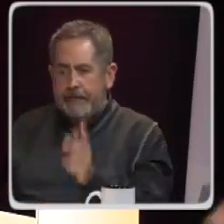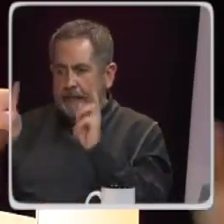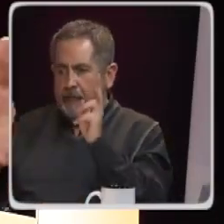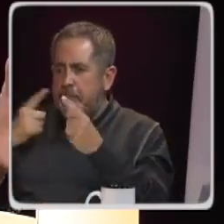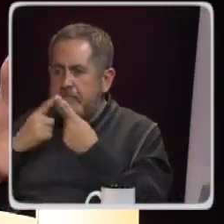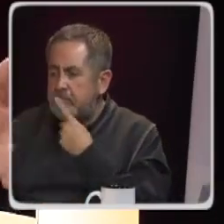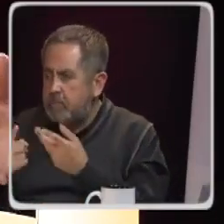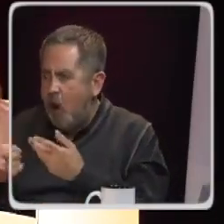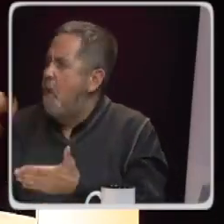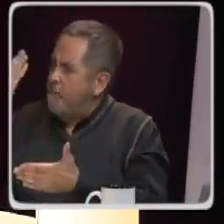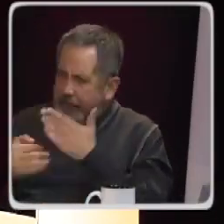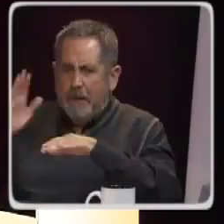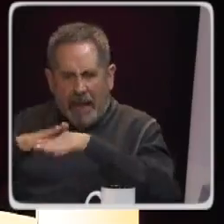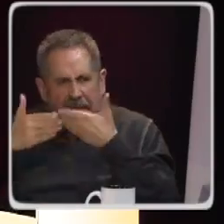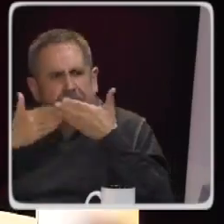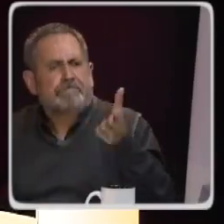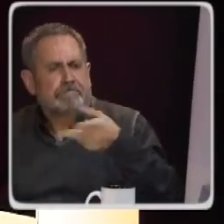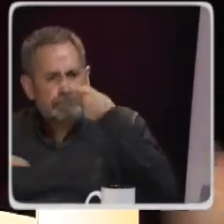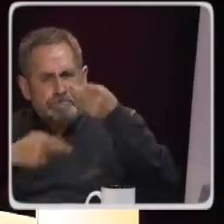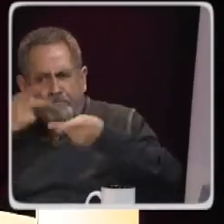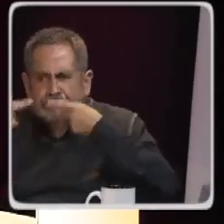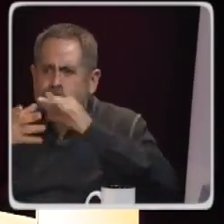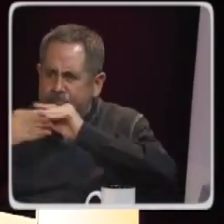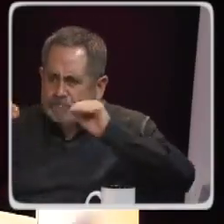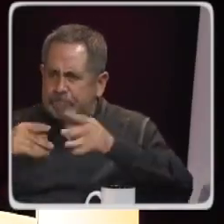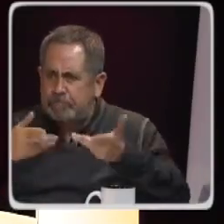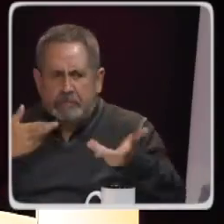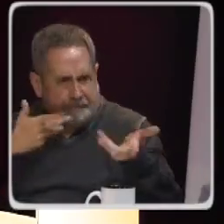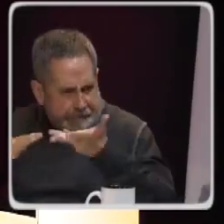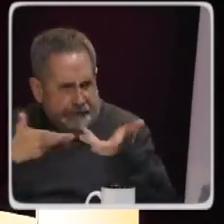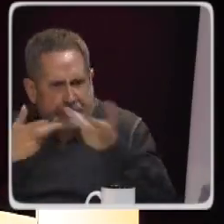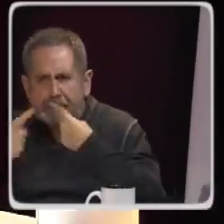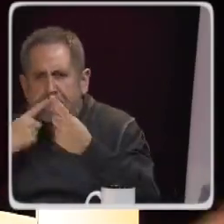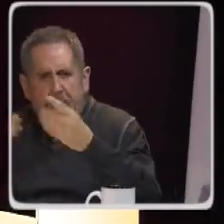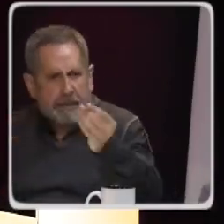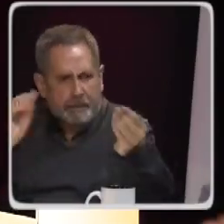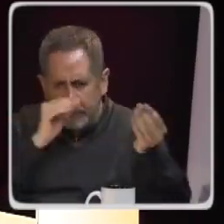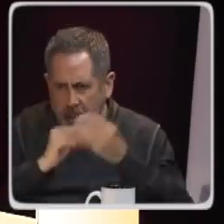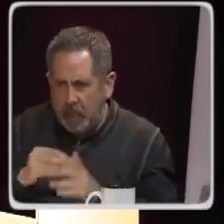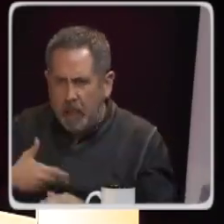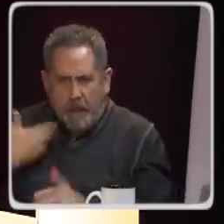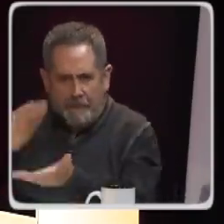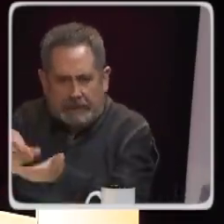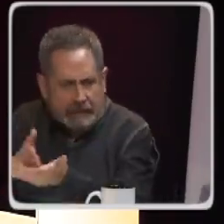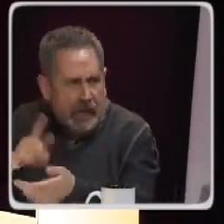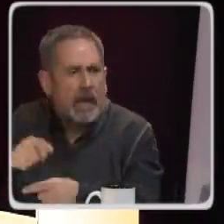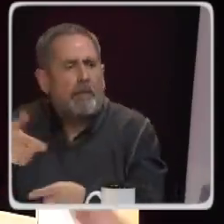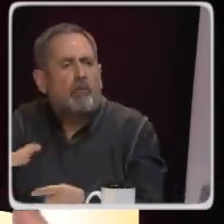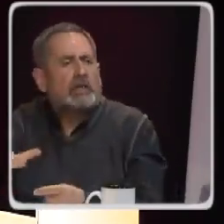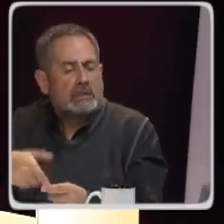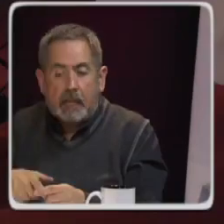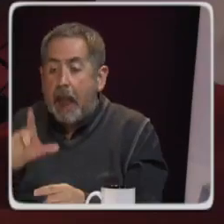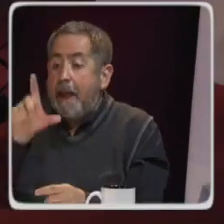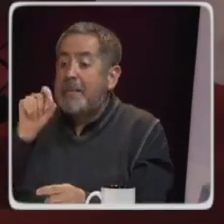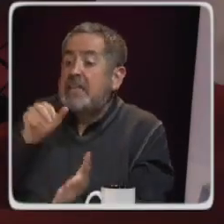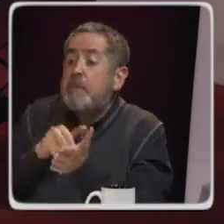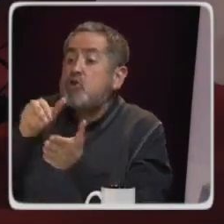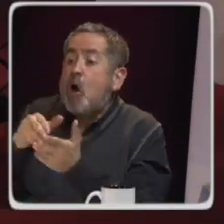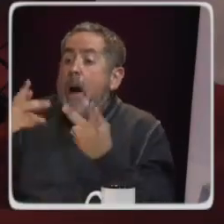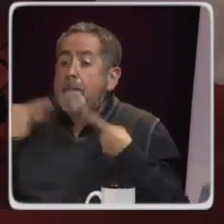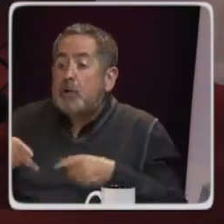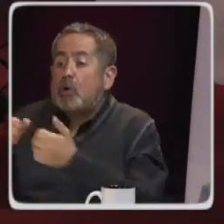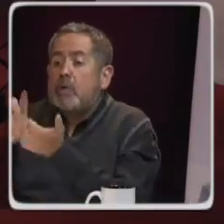pública, pero hay una parte de sociedad civil, por supuesto, que seguramente está muy activa en el tema de la consulta, el papel de las